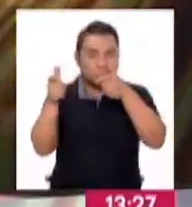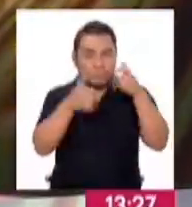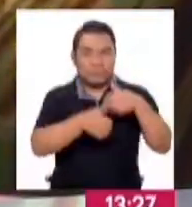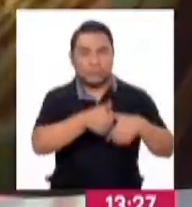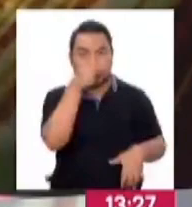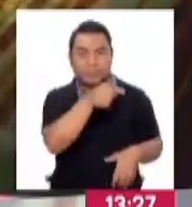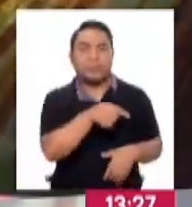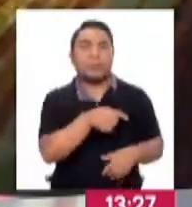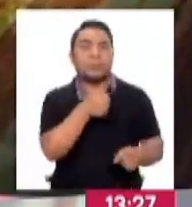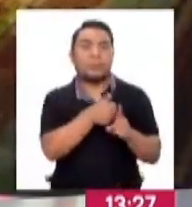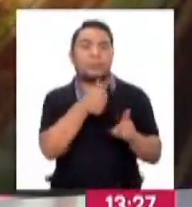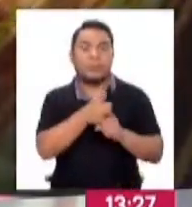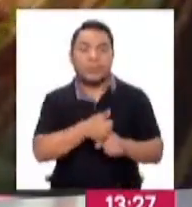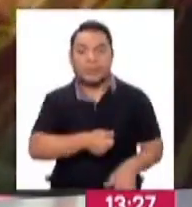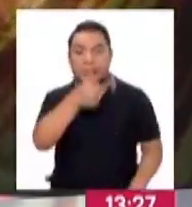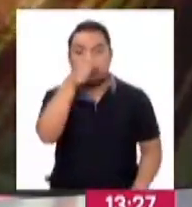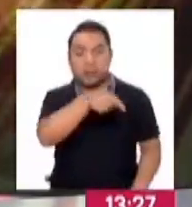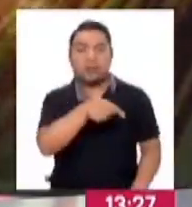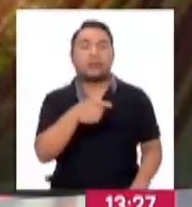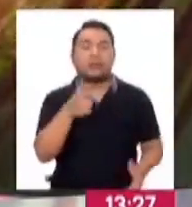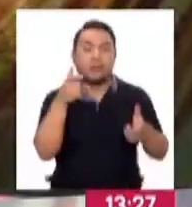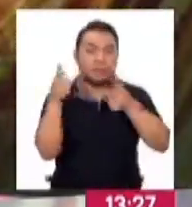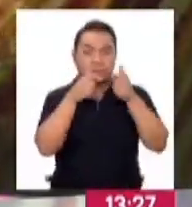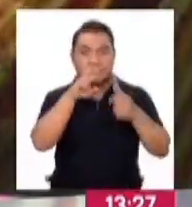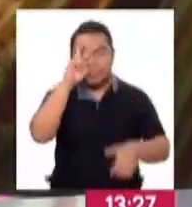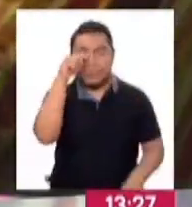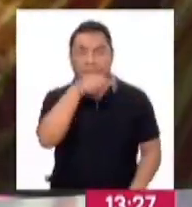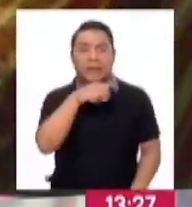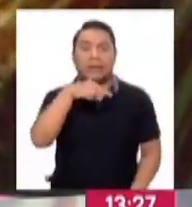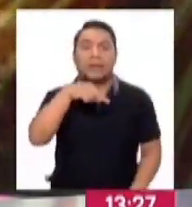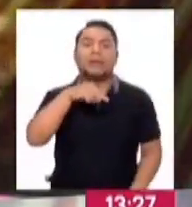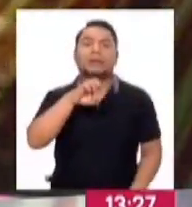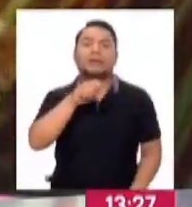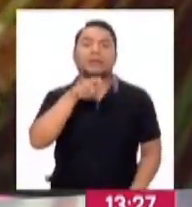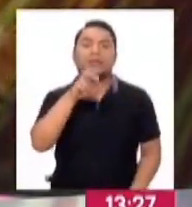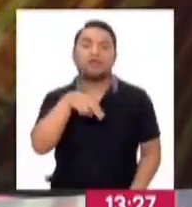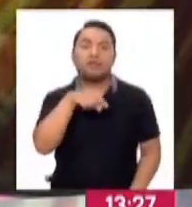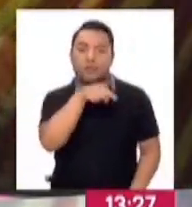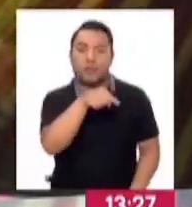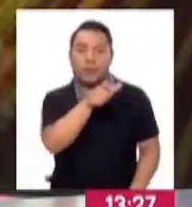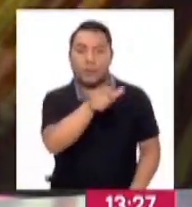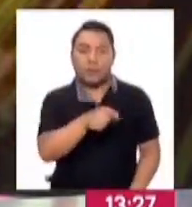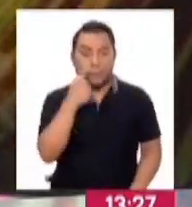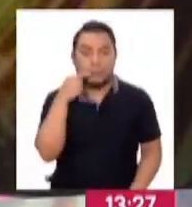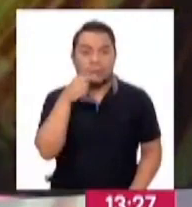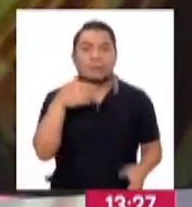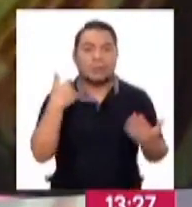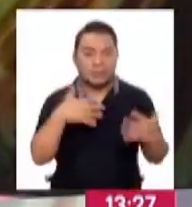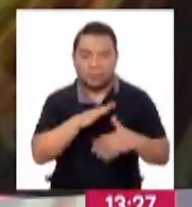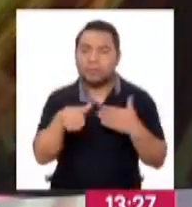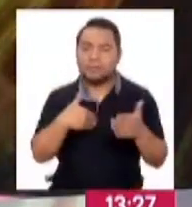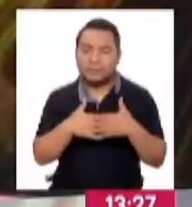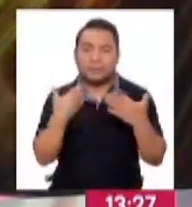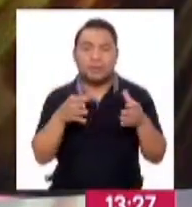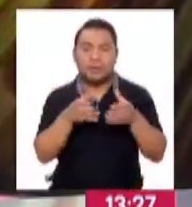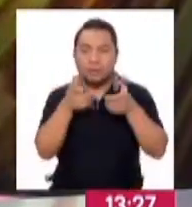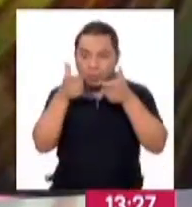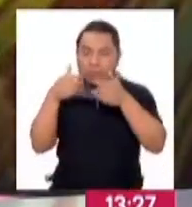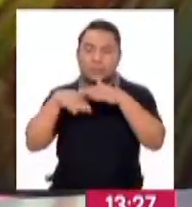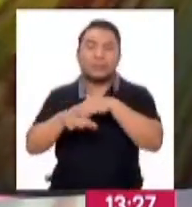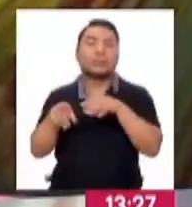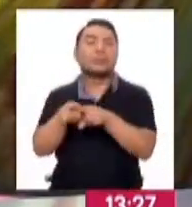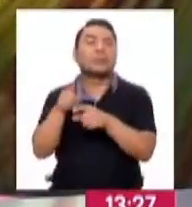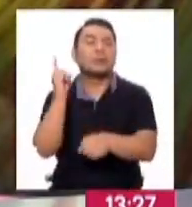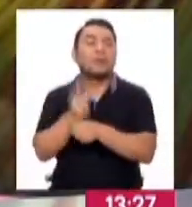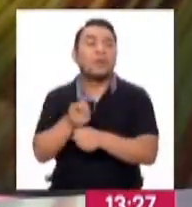propio jefe de la Contraloría General de la República, Nelson Schack, indicó que se viene ya tomando las medidas de control ante las denuncias